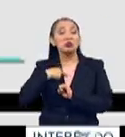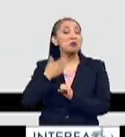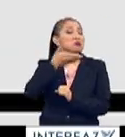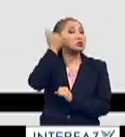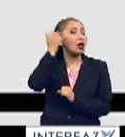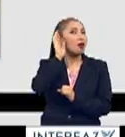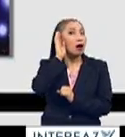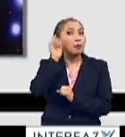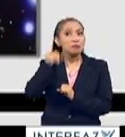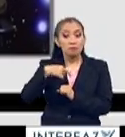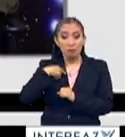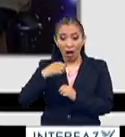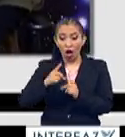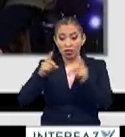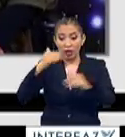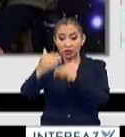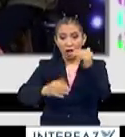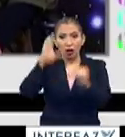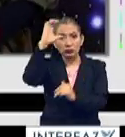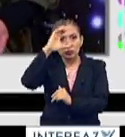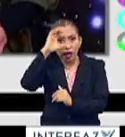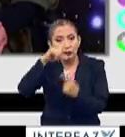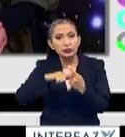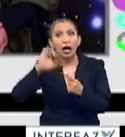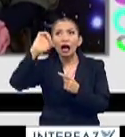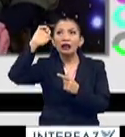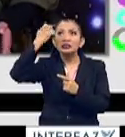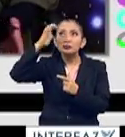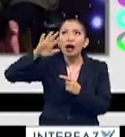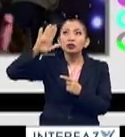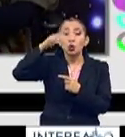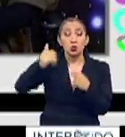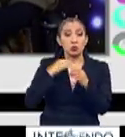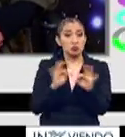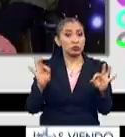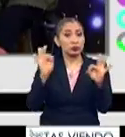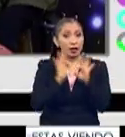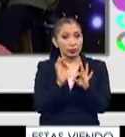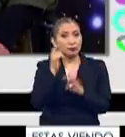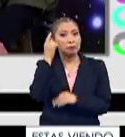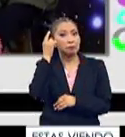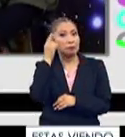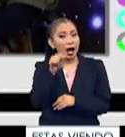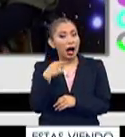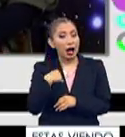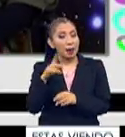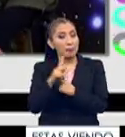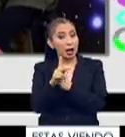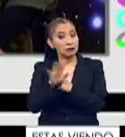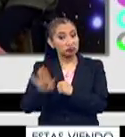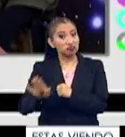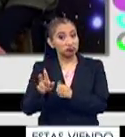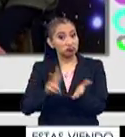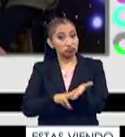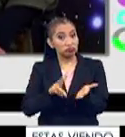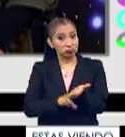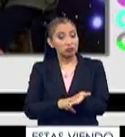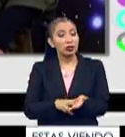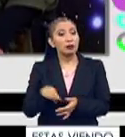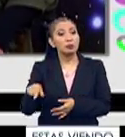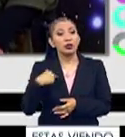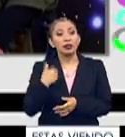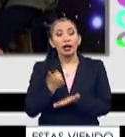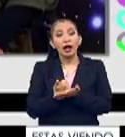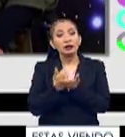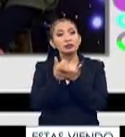pero en general el desarrollo de las ciencias y de la astronomía son muy importantes para un país, porque